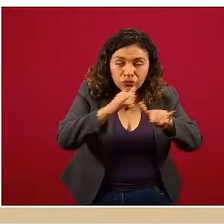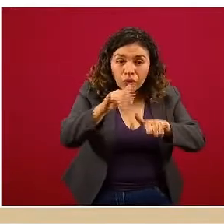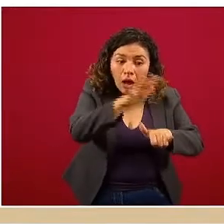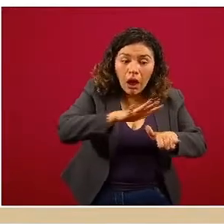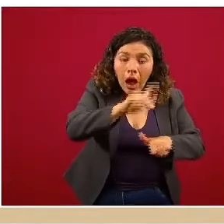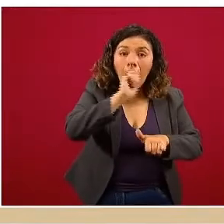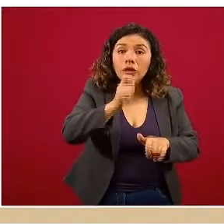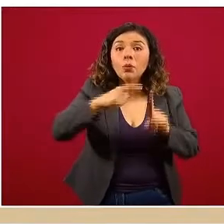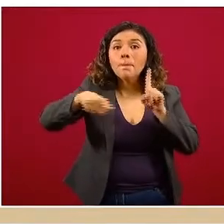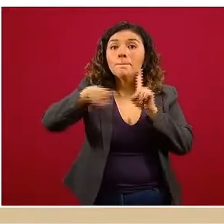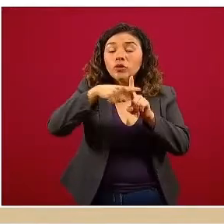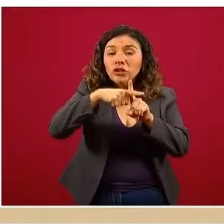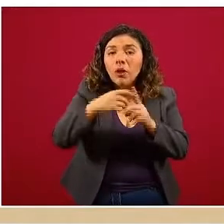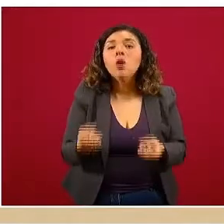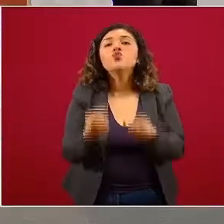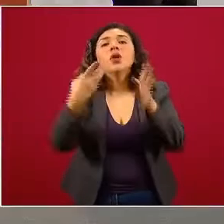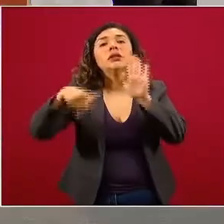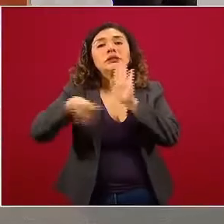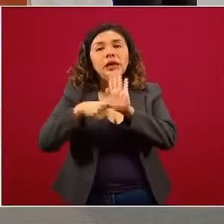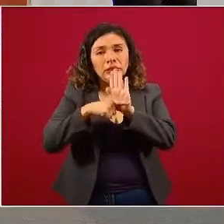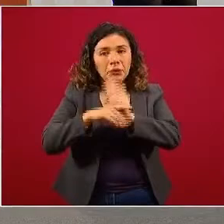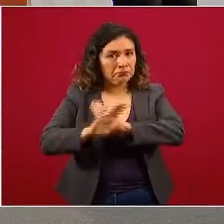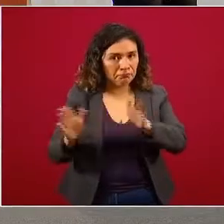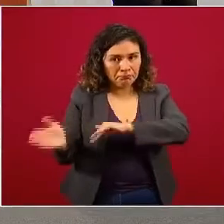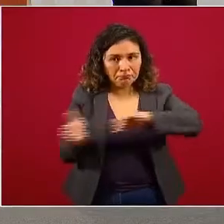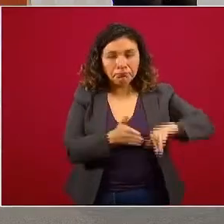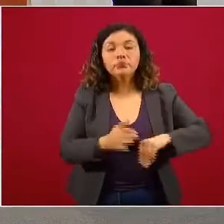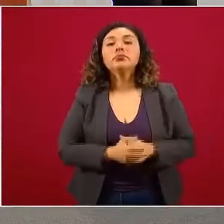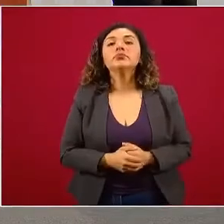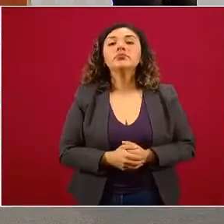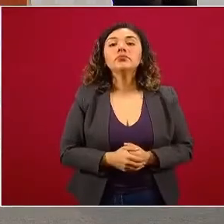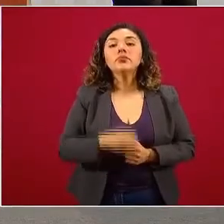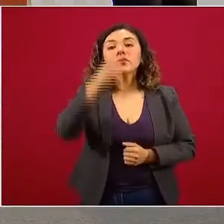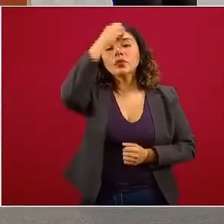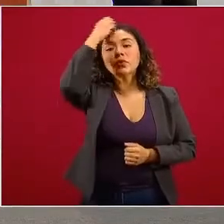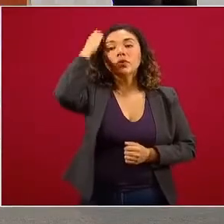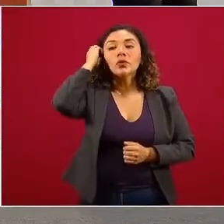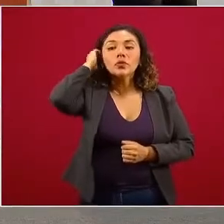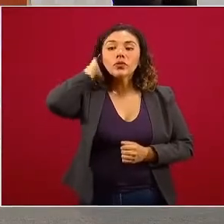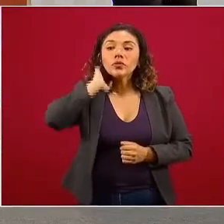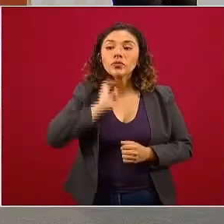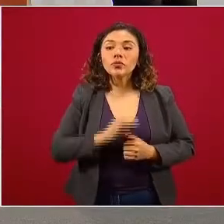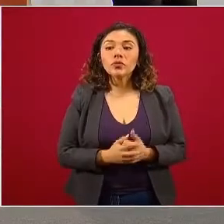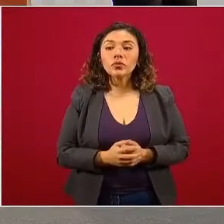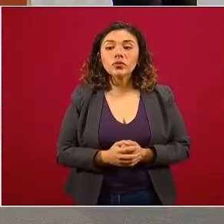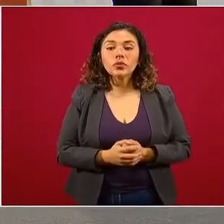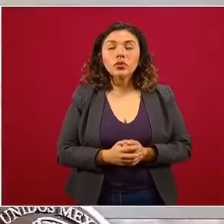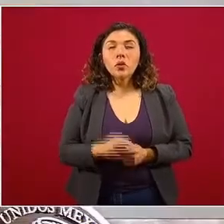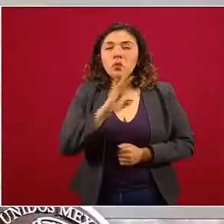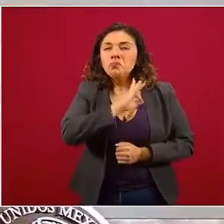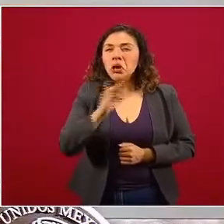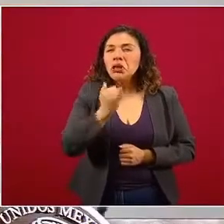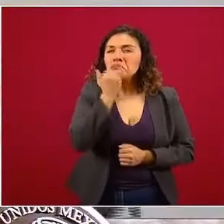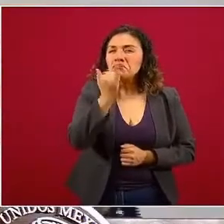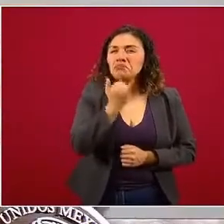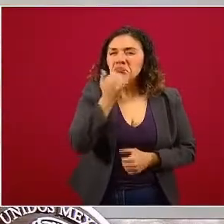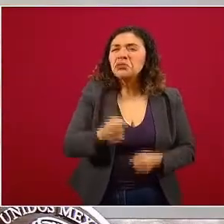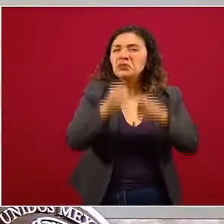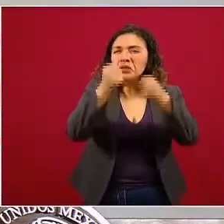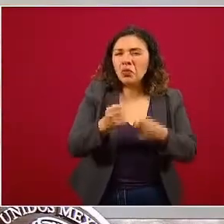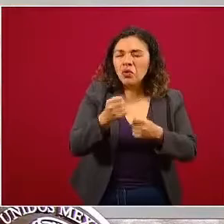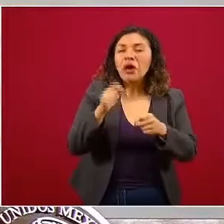resultaron positivas o negativas. Veamos en la siguiente gráfica, donde tenemos la estimación de casos. Esto es